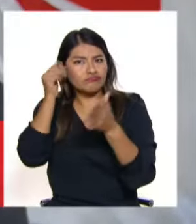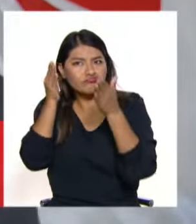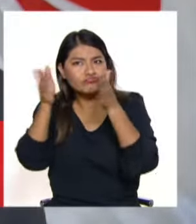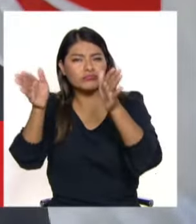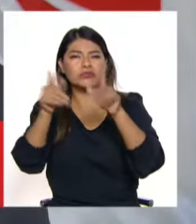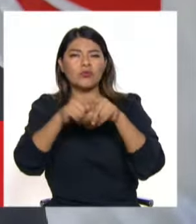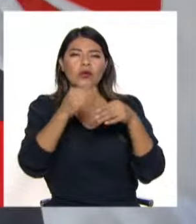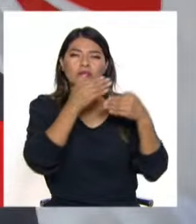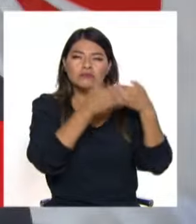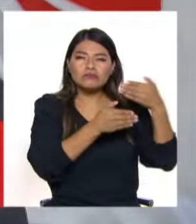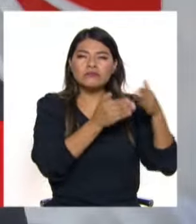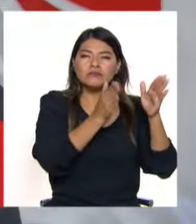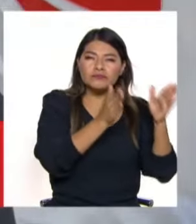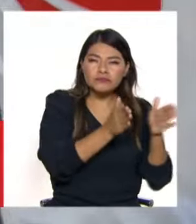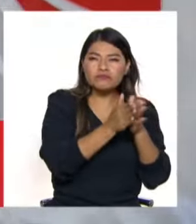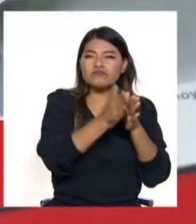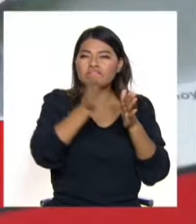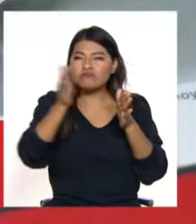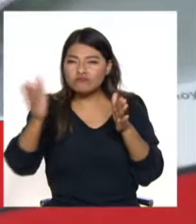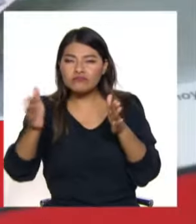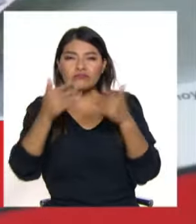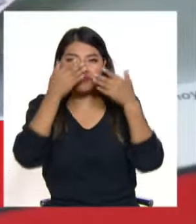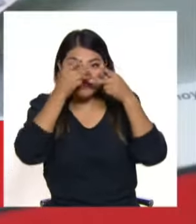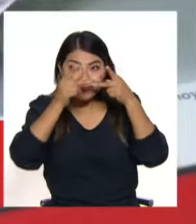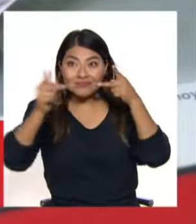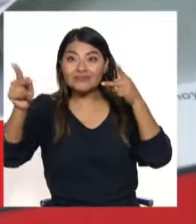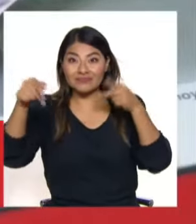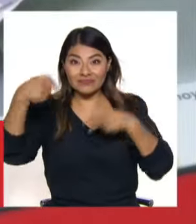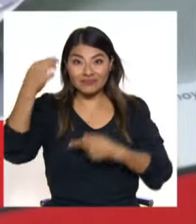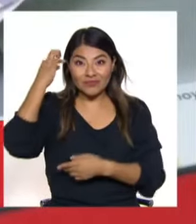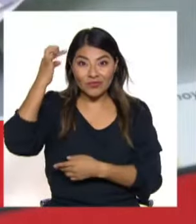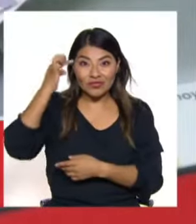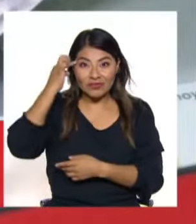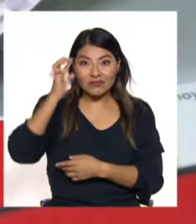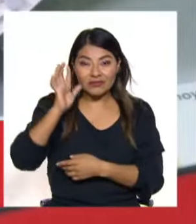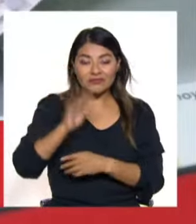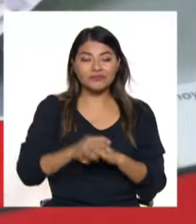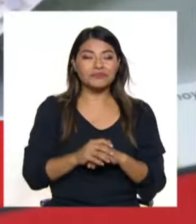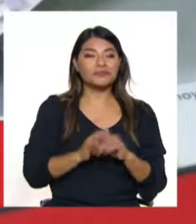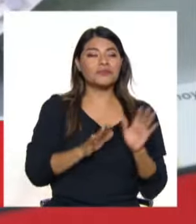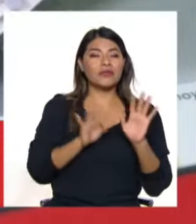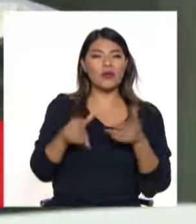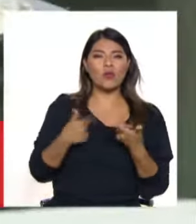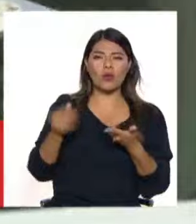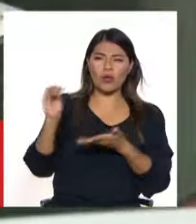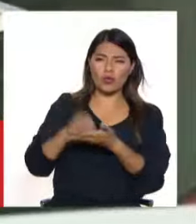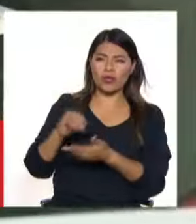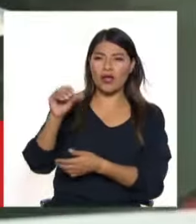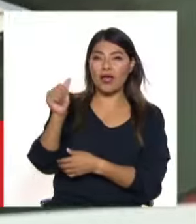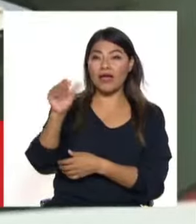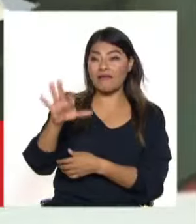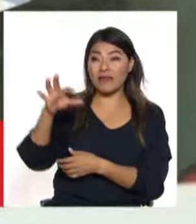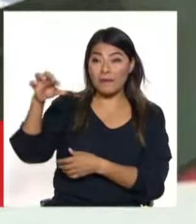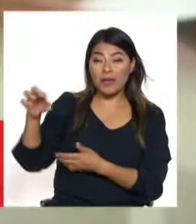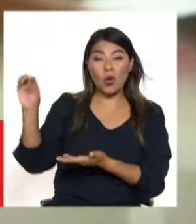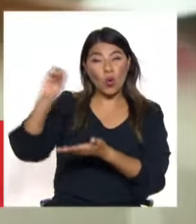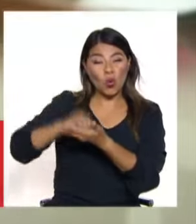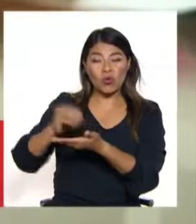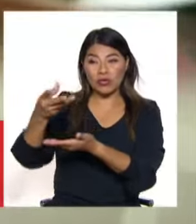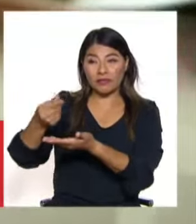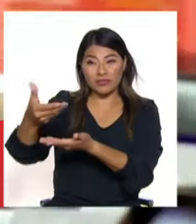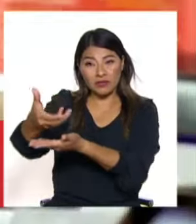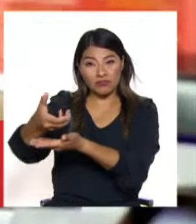y largo plazo. En otro momento se mostró en contra de un nuevo retiro de fondos de las AFP y propuso